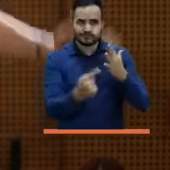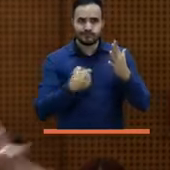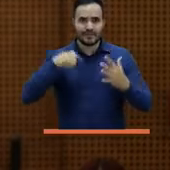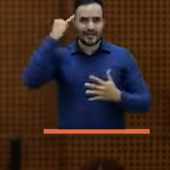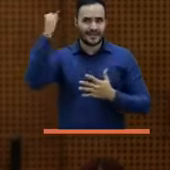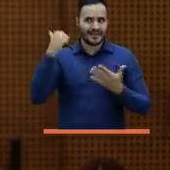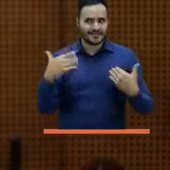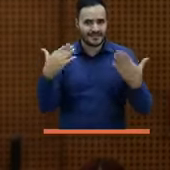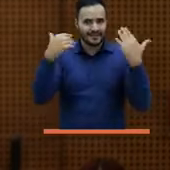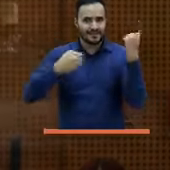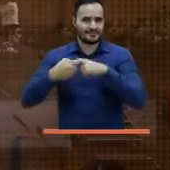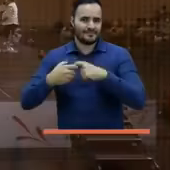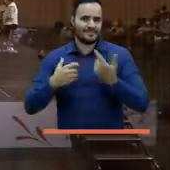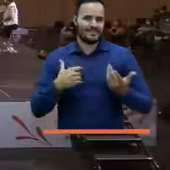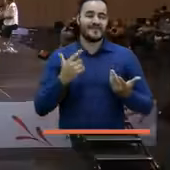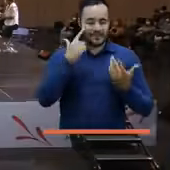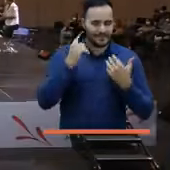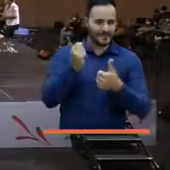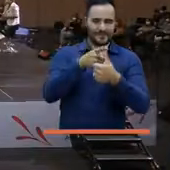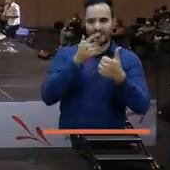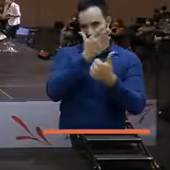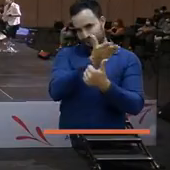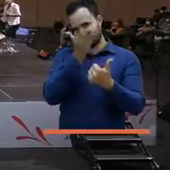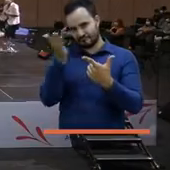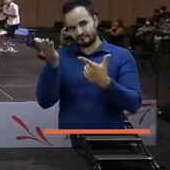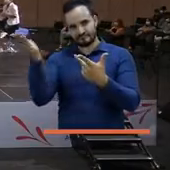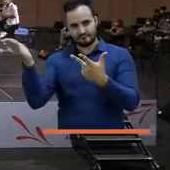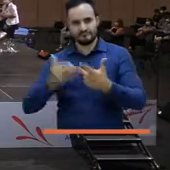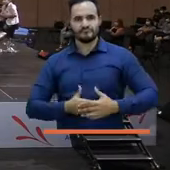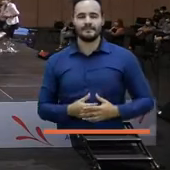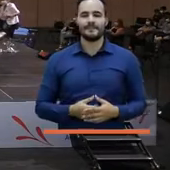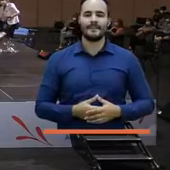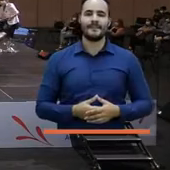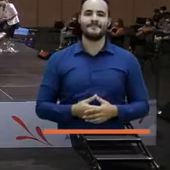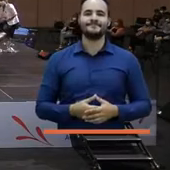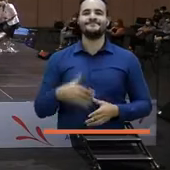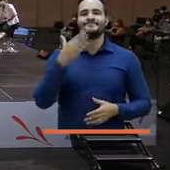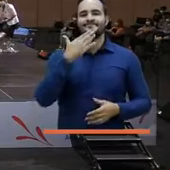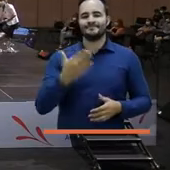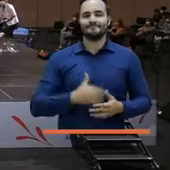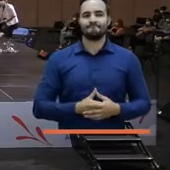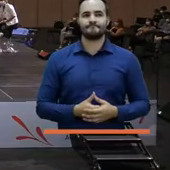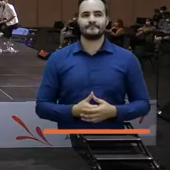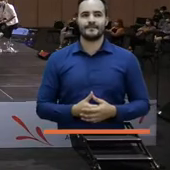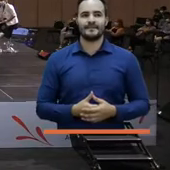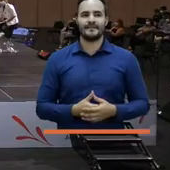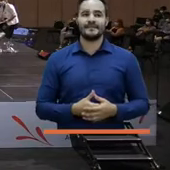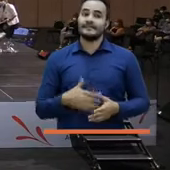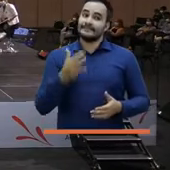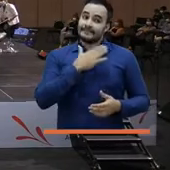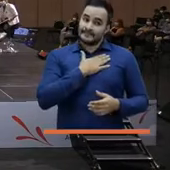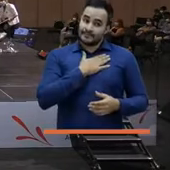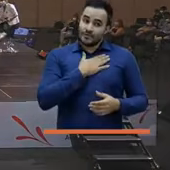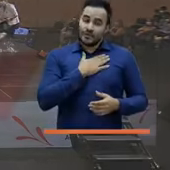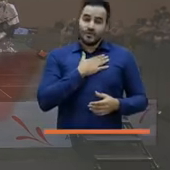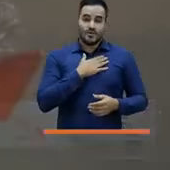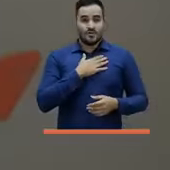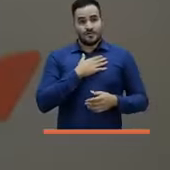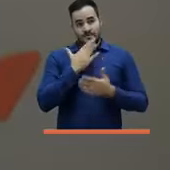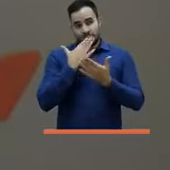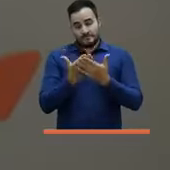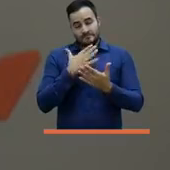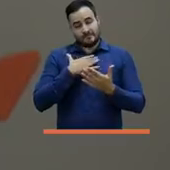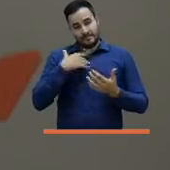entonces dale angélica luego yang y luego mariah bueno lo primero que yo pensaría en ese sentido